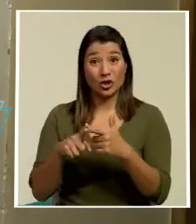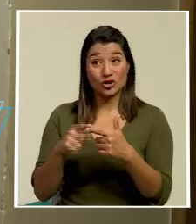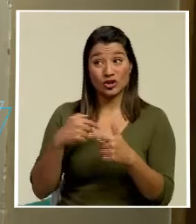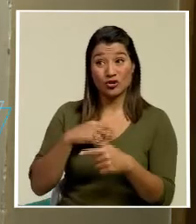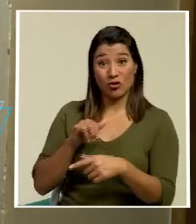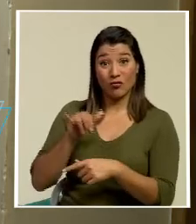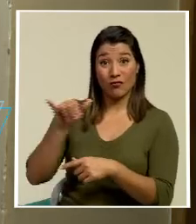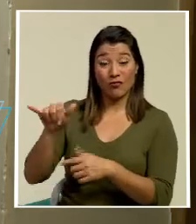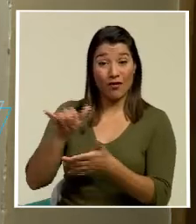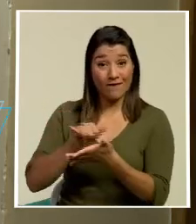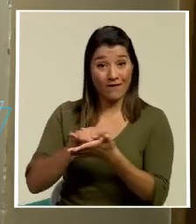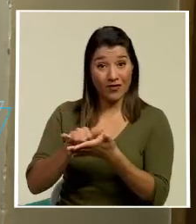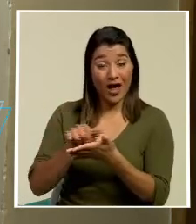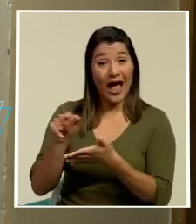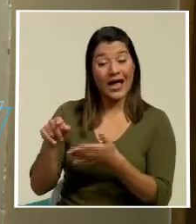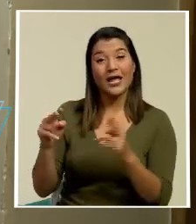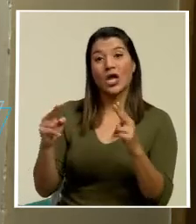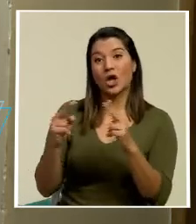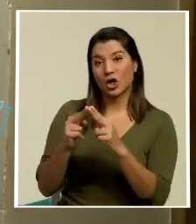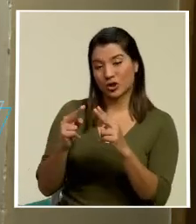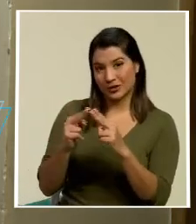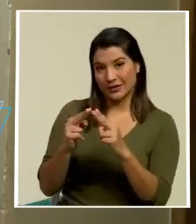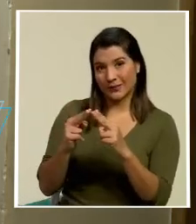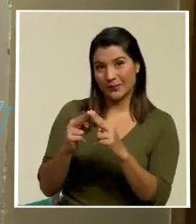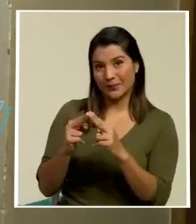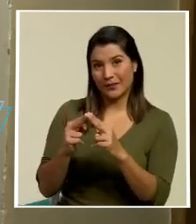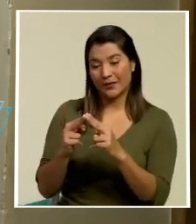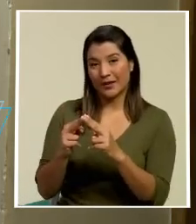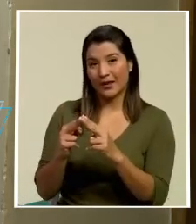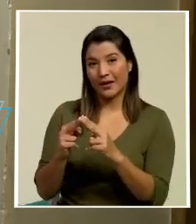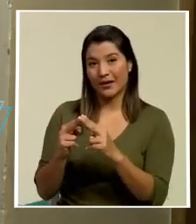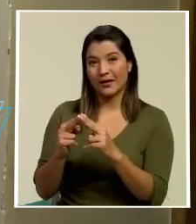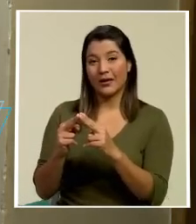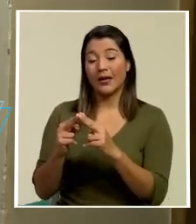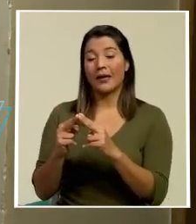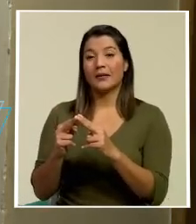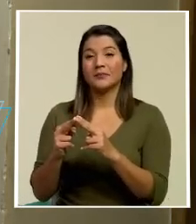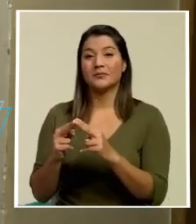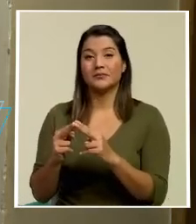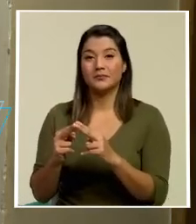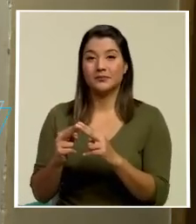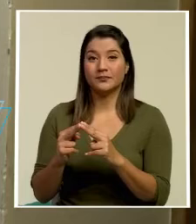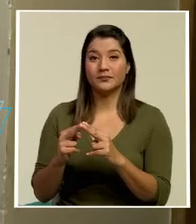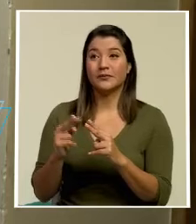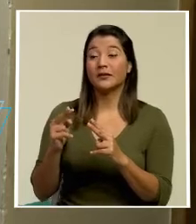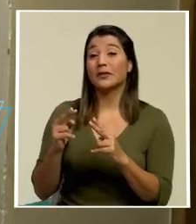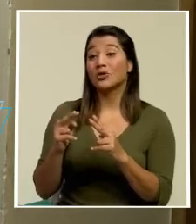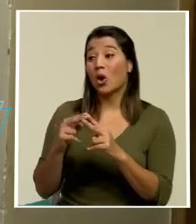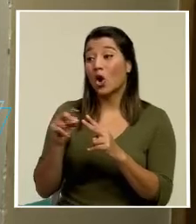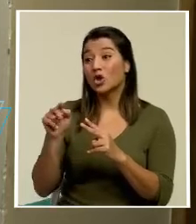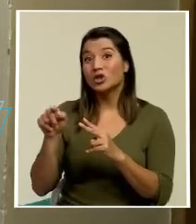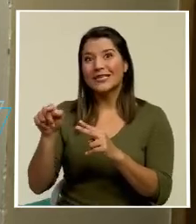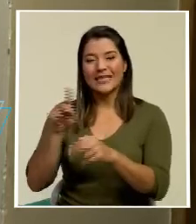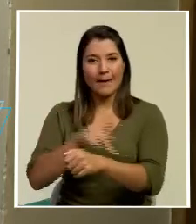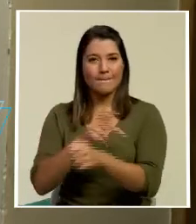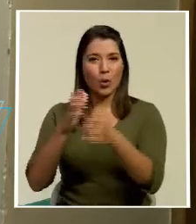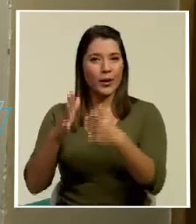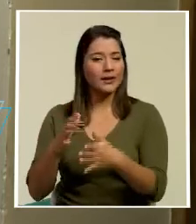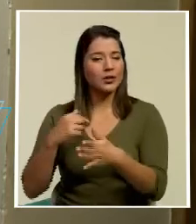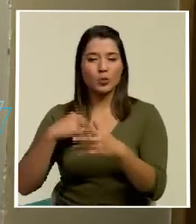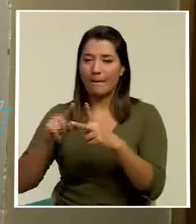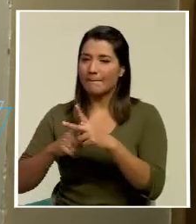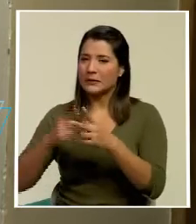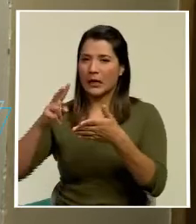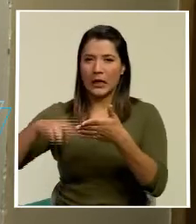York me hice discípulo, por decirlo de alguna forma, de este poeta y de otros poetas de esa